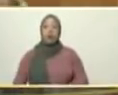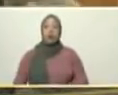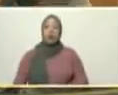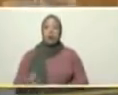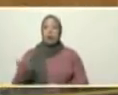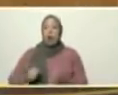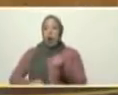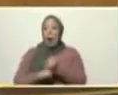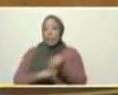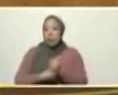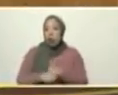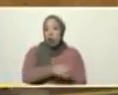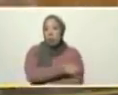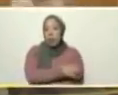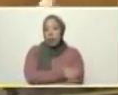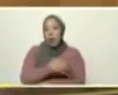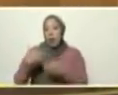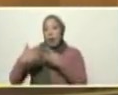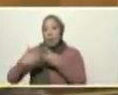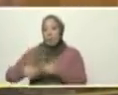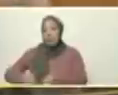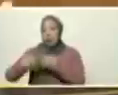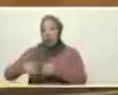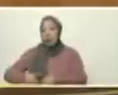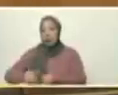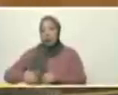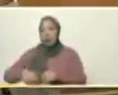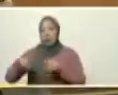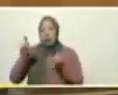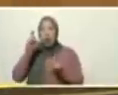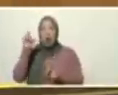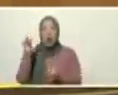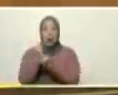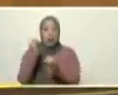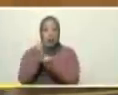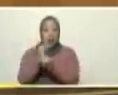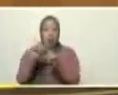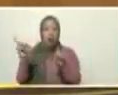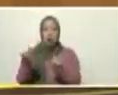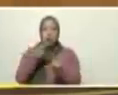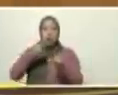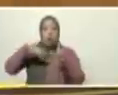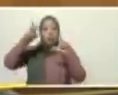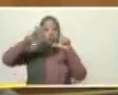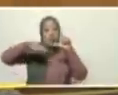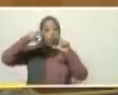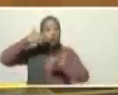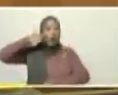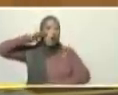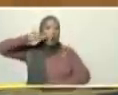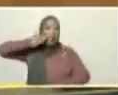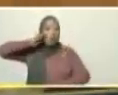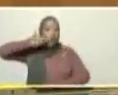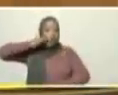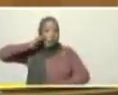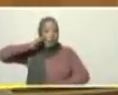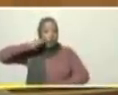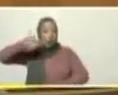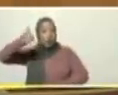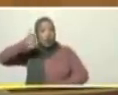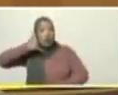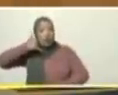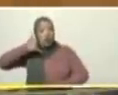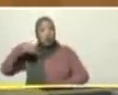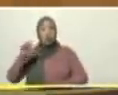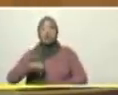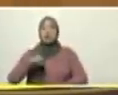GAFAM, o sea, Google, Facebook, las redes sociales, cuando utilizamos los teléfonos, como usted